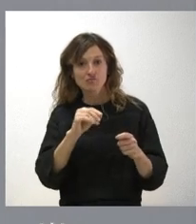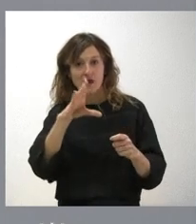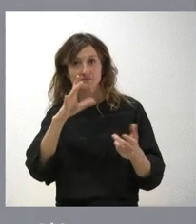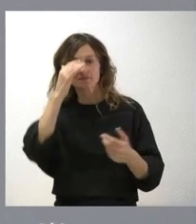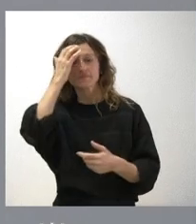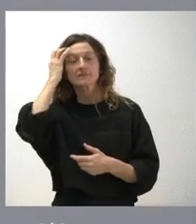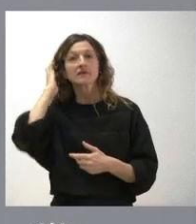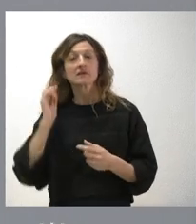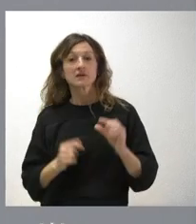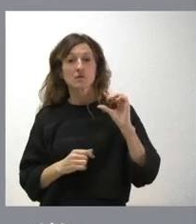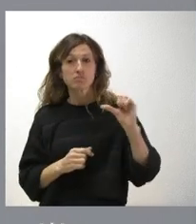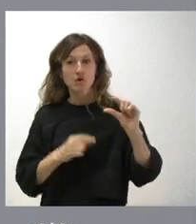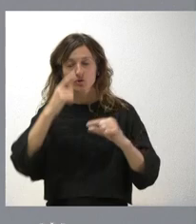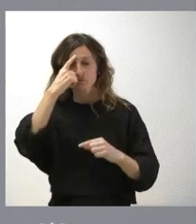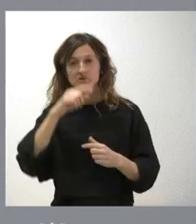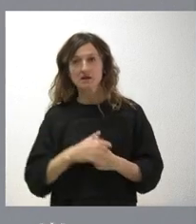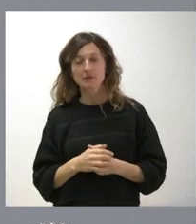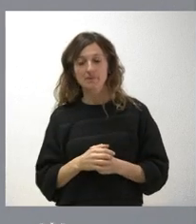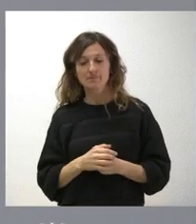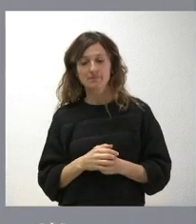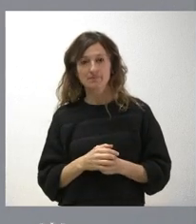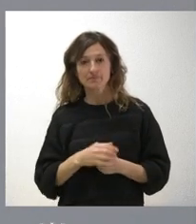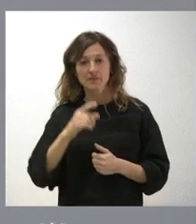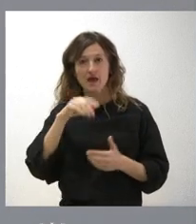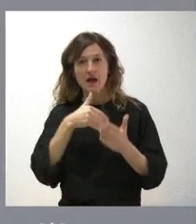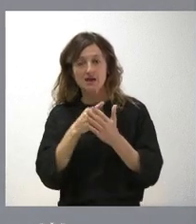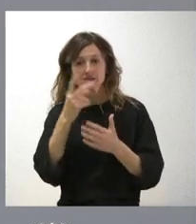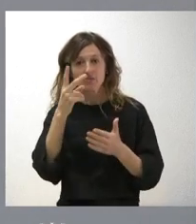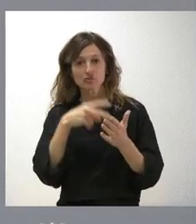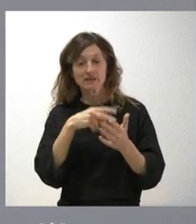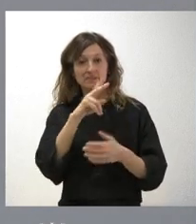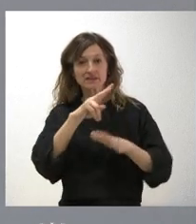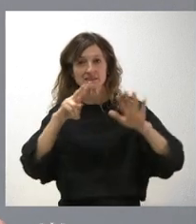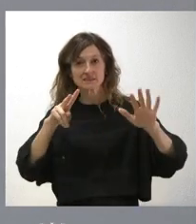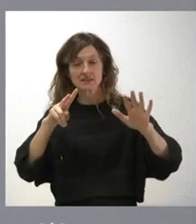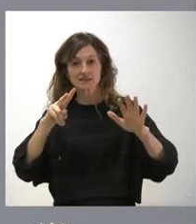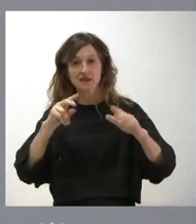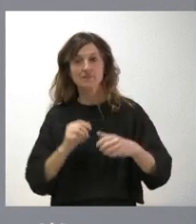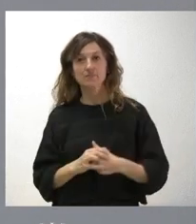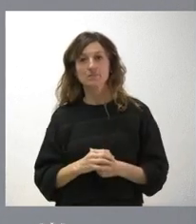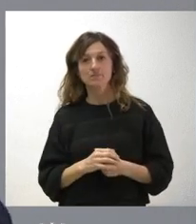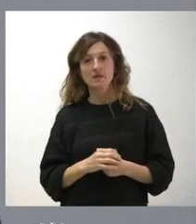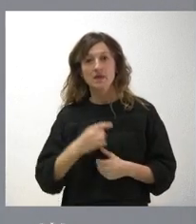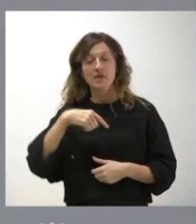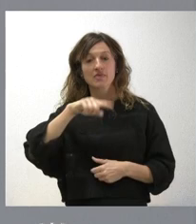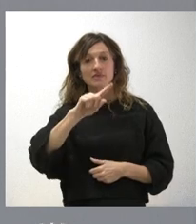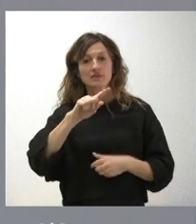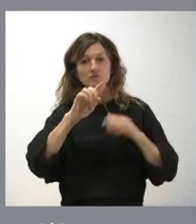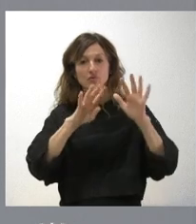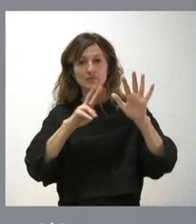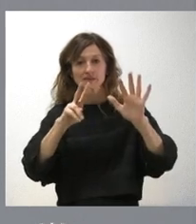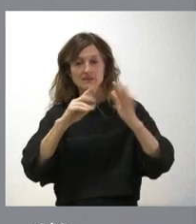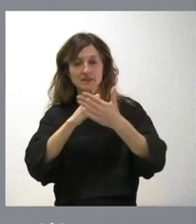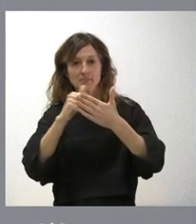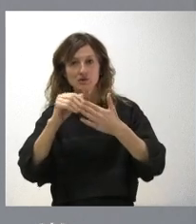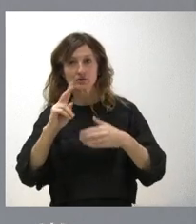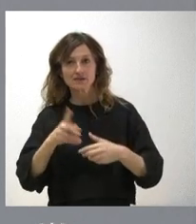que nos toca pues es muy pequeña como usted ve hasta el año 2027 la aportación europea creo recordar que se lo he dicho eran 197 millones